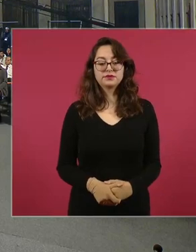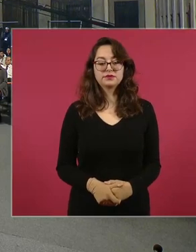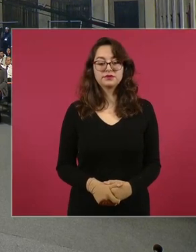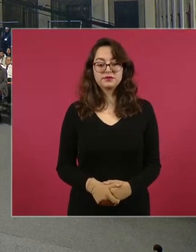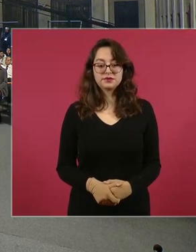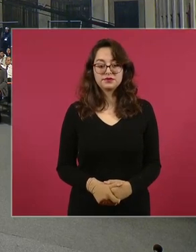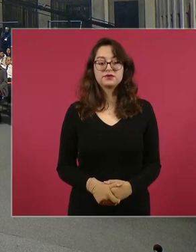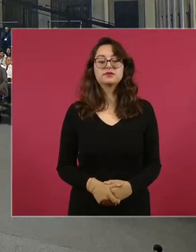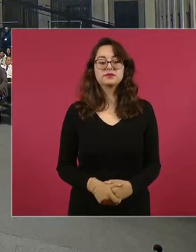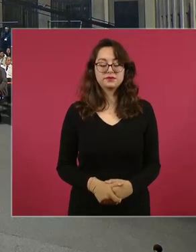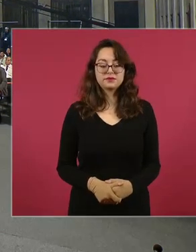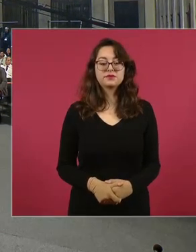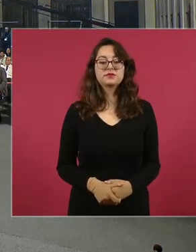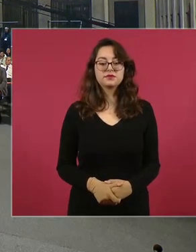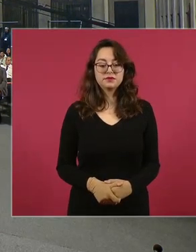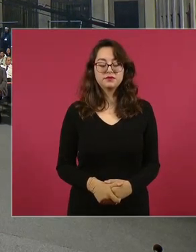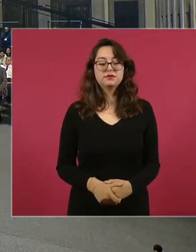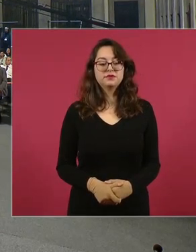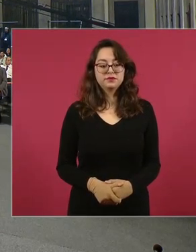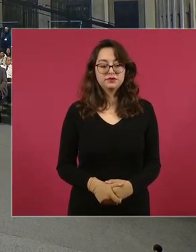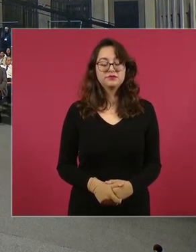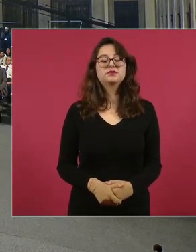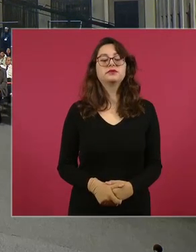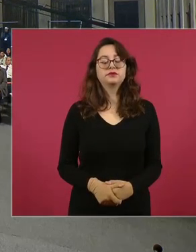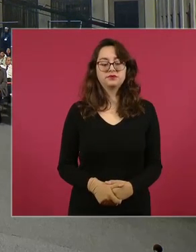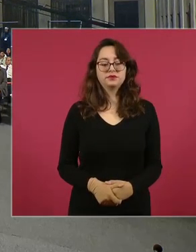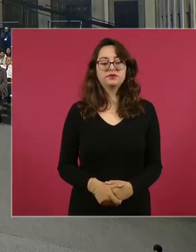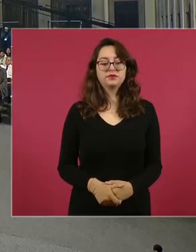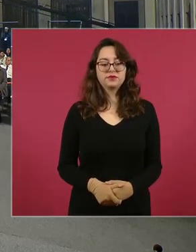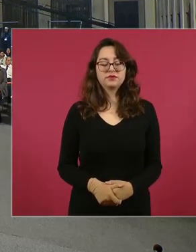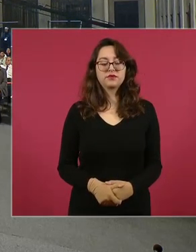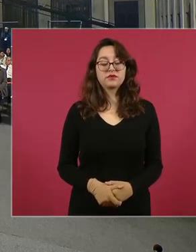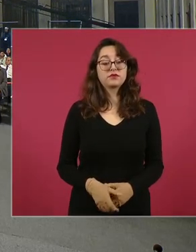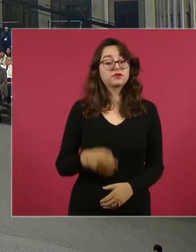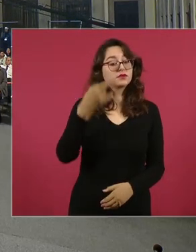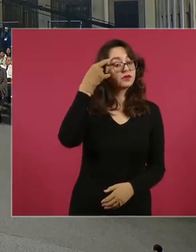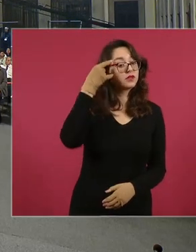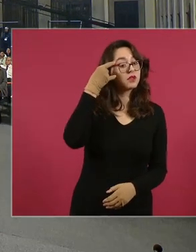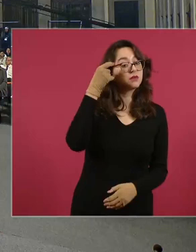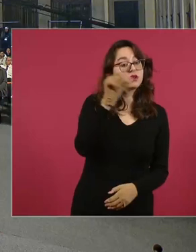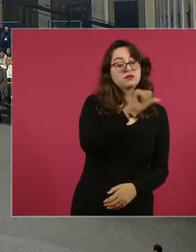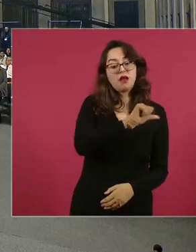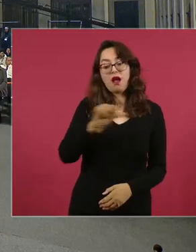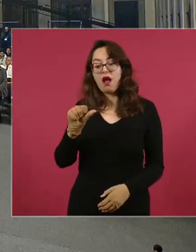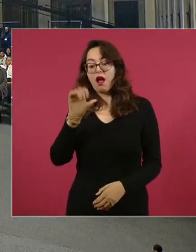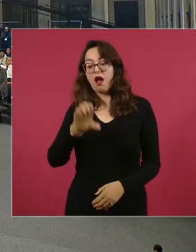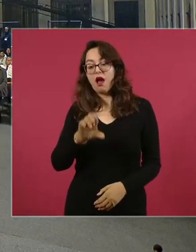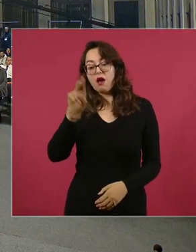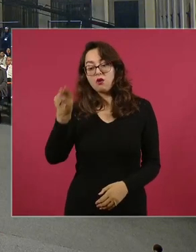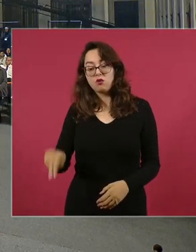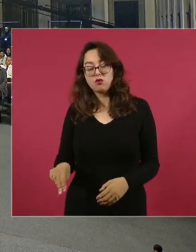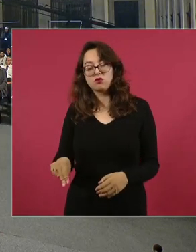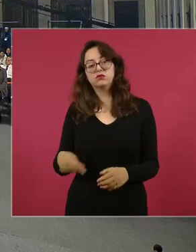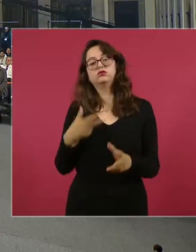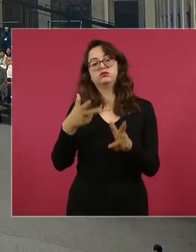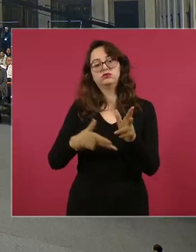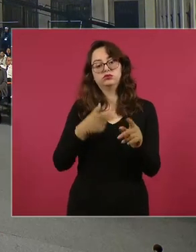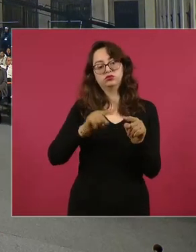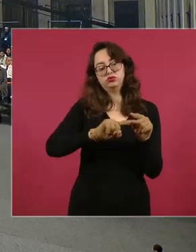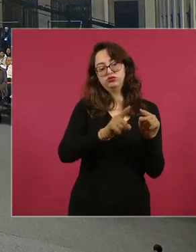¿Sí? Todo el recorrido de Campeche hasta Cancún. Nada más vamos a parar en